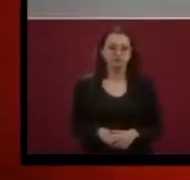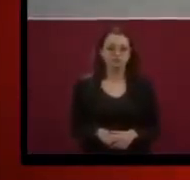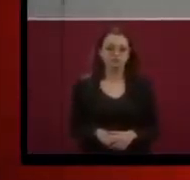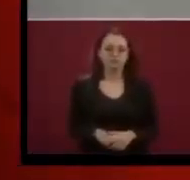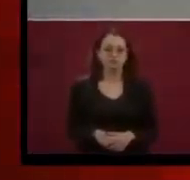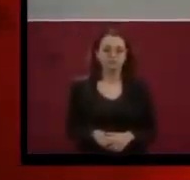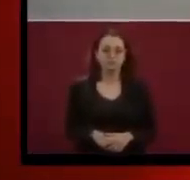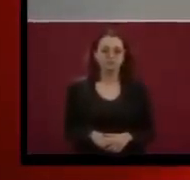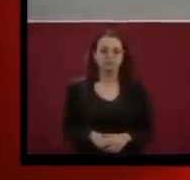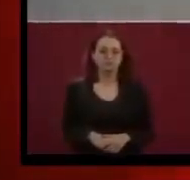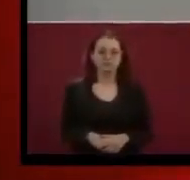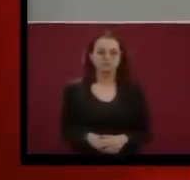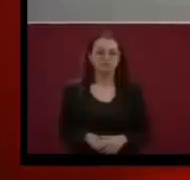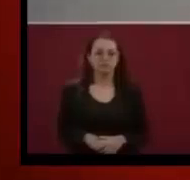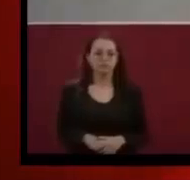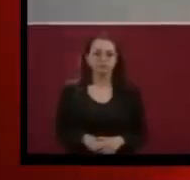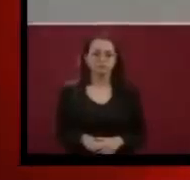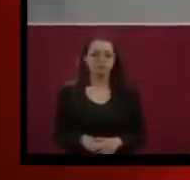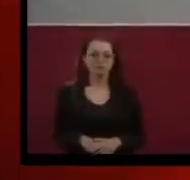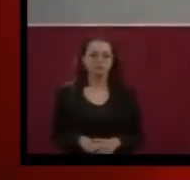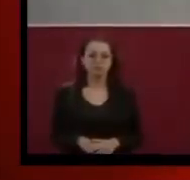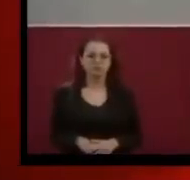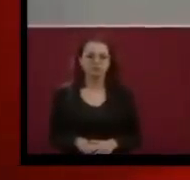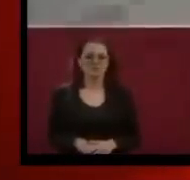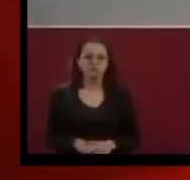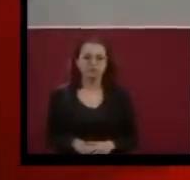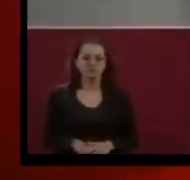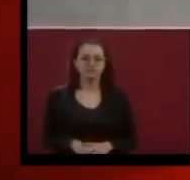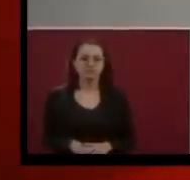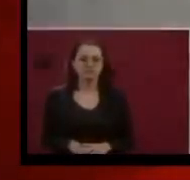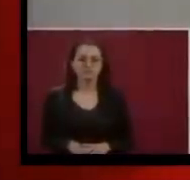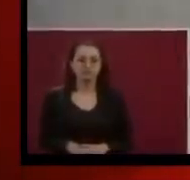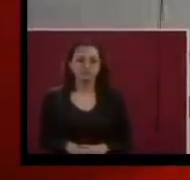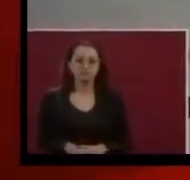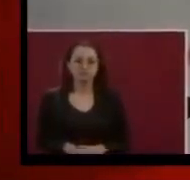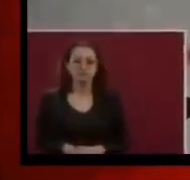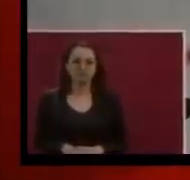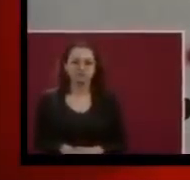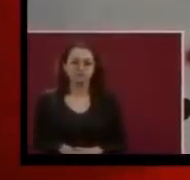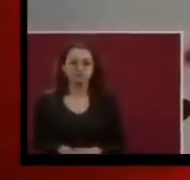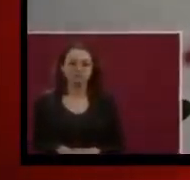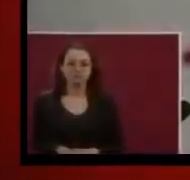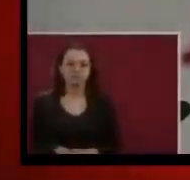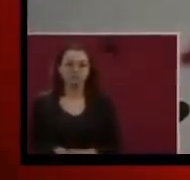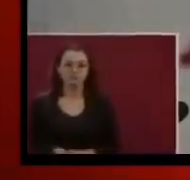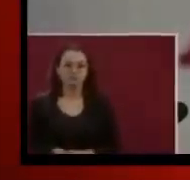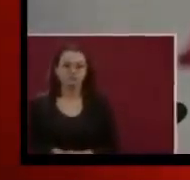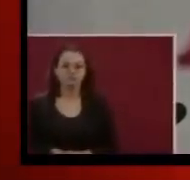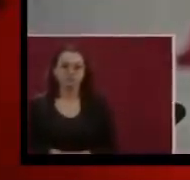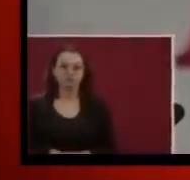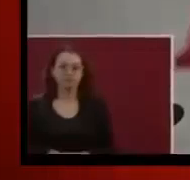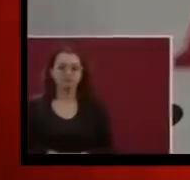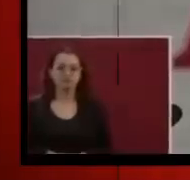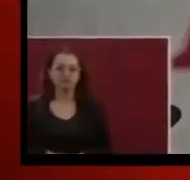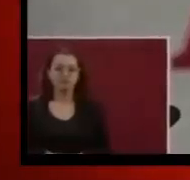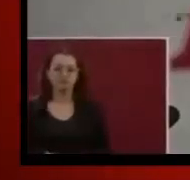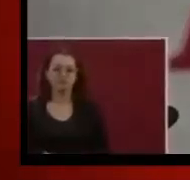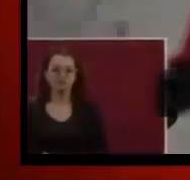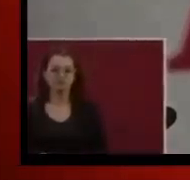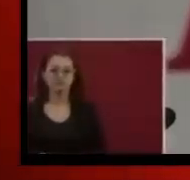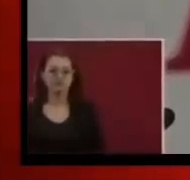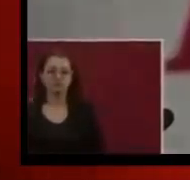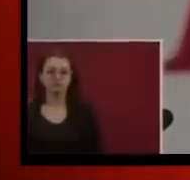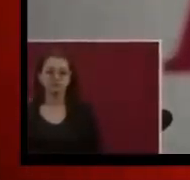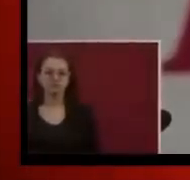empresas familiares, formales e informales. Todo este apoyo lo logrará sin aumentar en lo más mínimo los precios de los